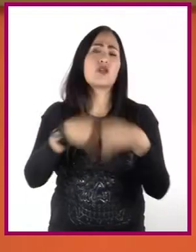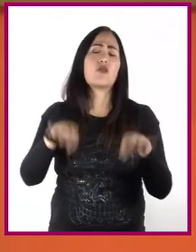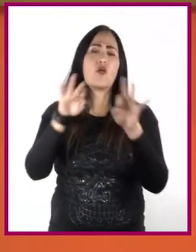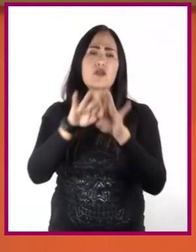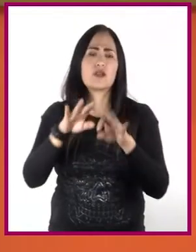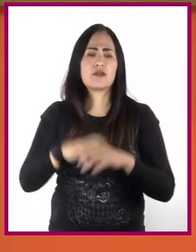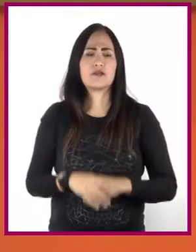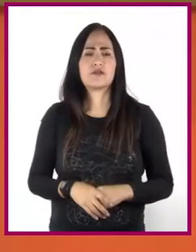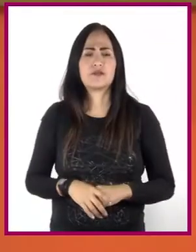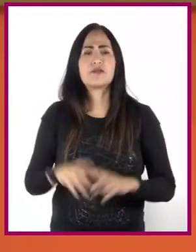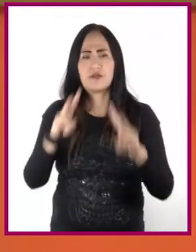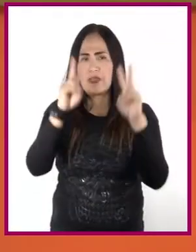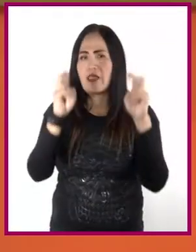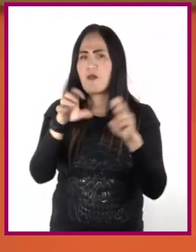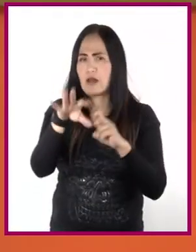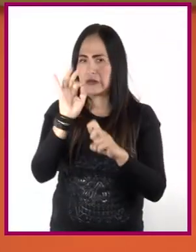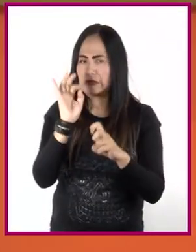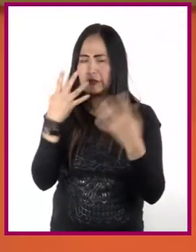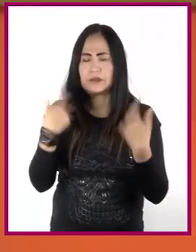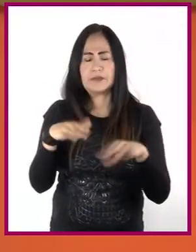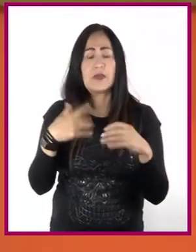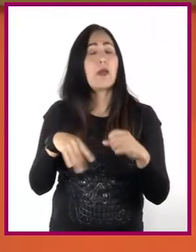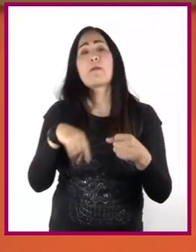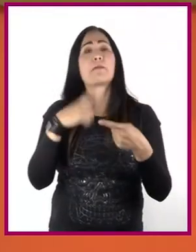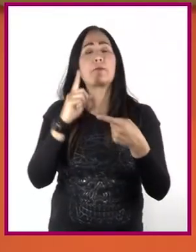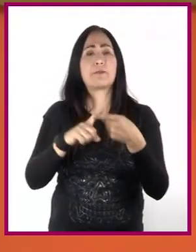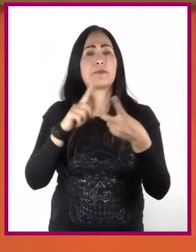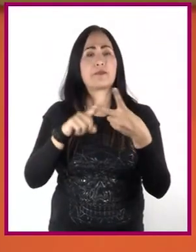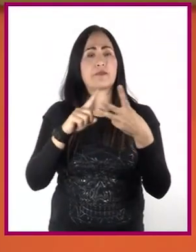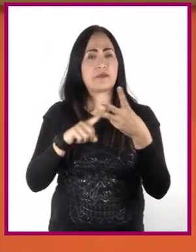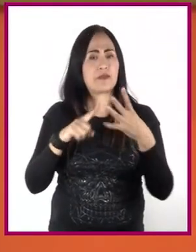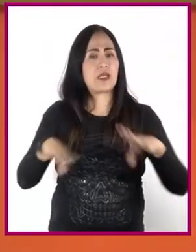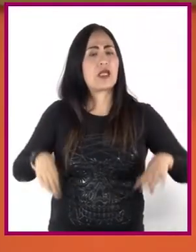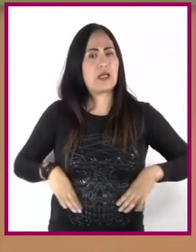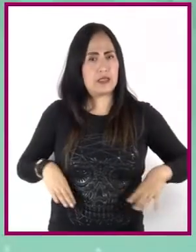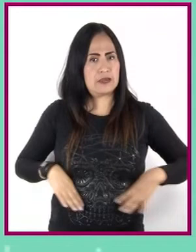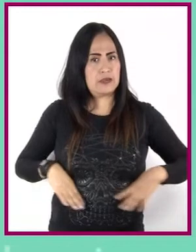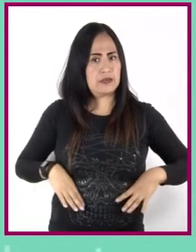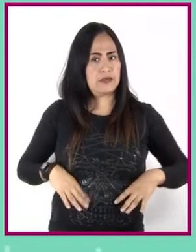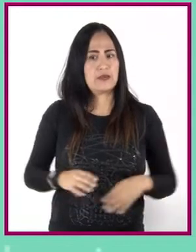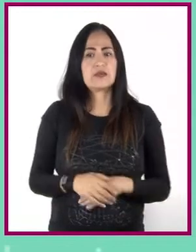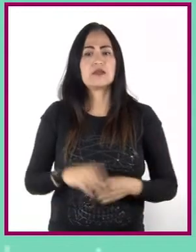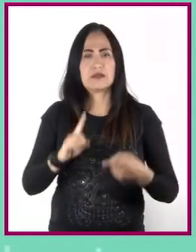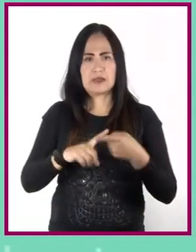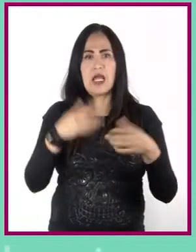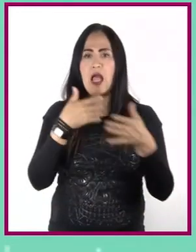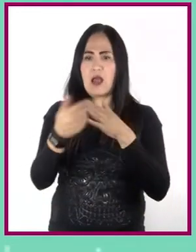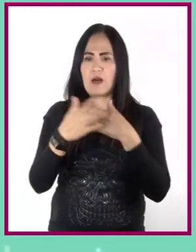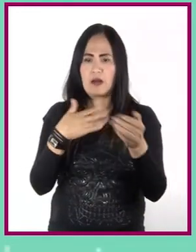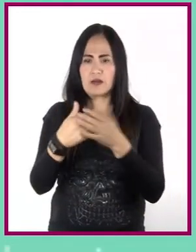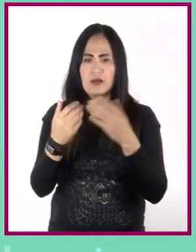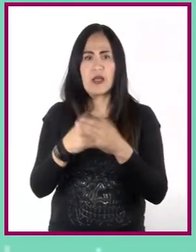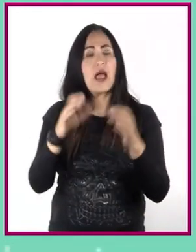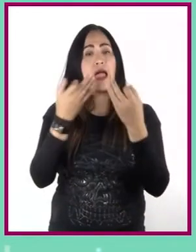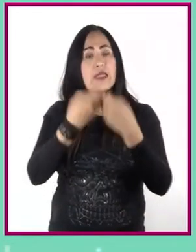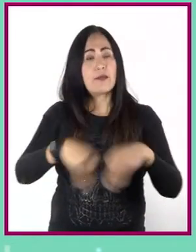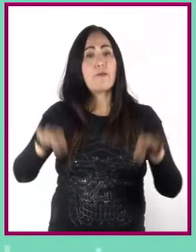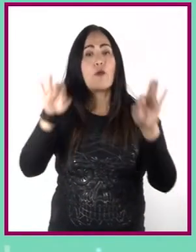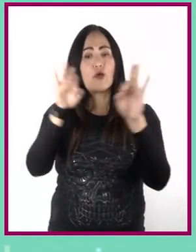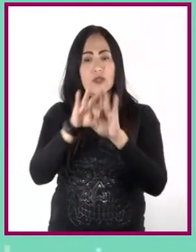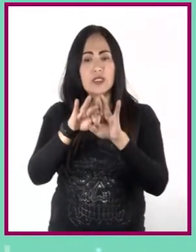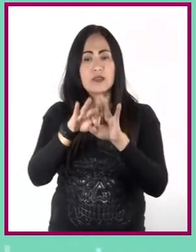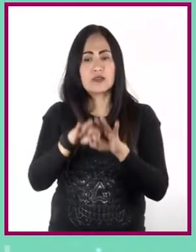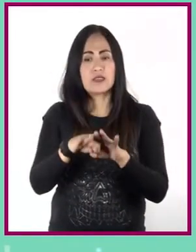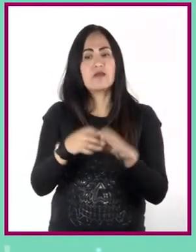opinión. Reiteramos que debe contar con las siguientes características: actualidad, relevancia